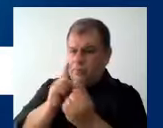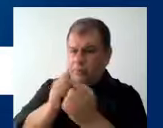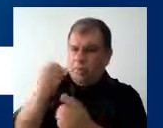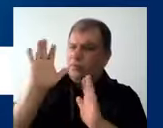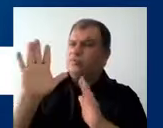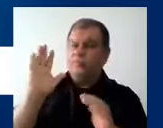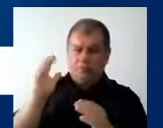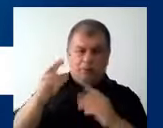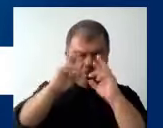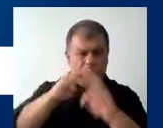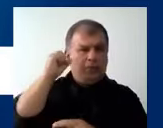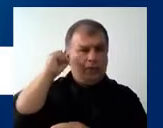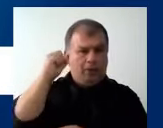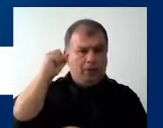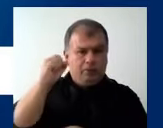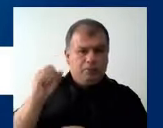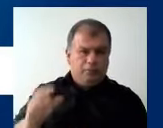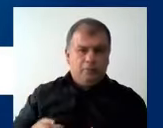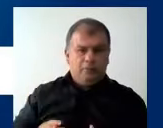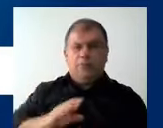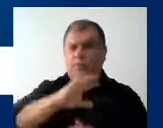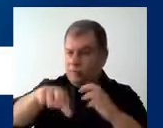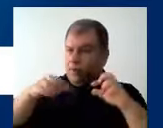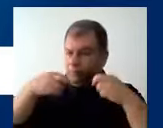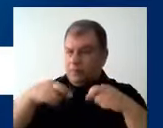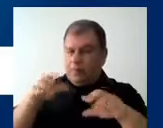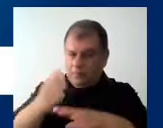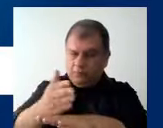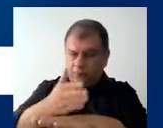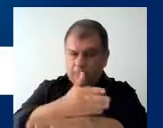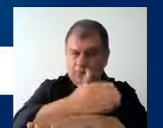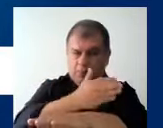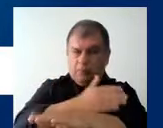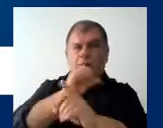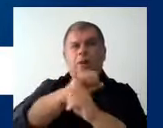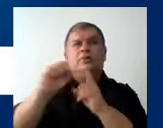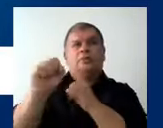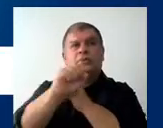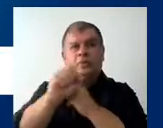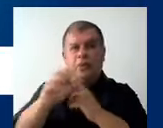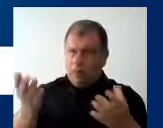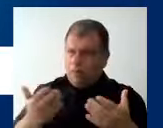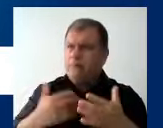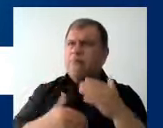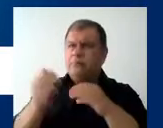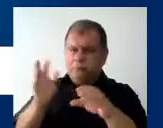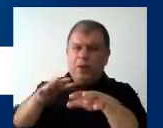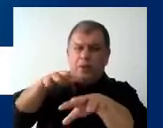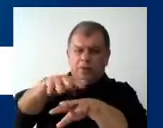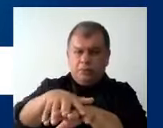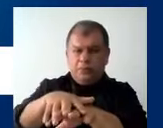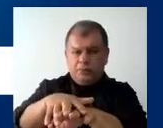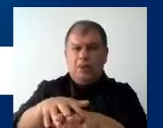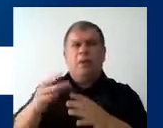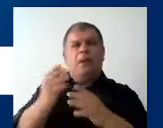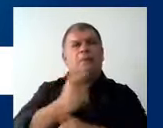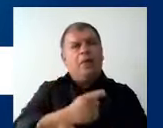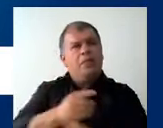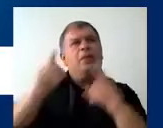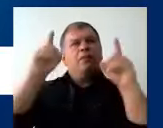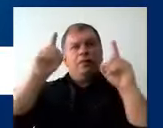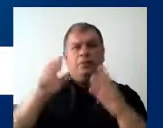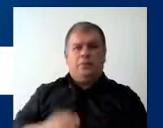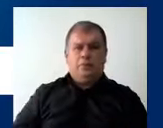derechos, y todo eso nos permitirá seguir avanzando en una sociedad mucho más inclusiva, una sociedad mucho más democrática.